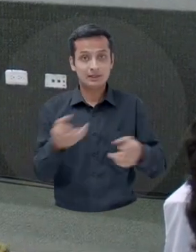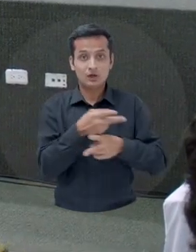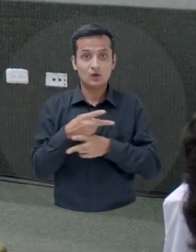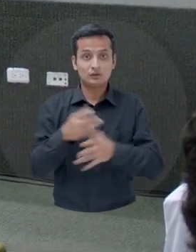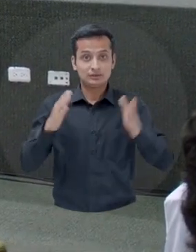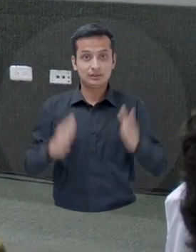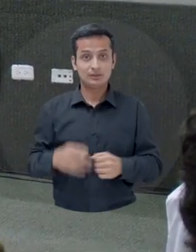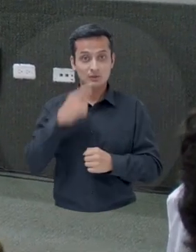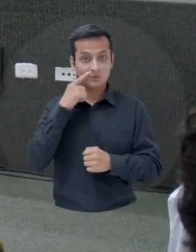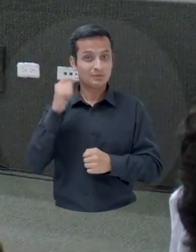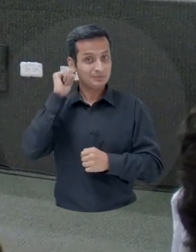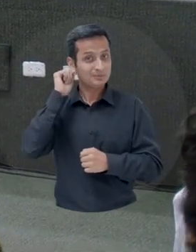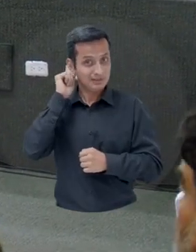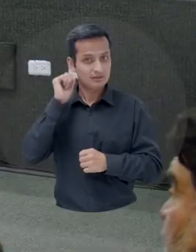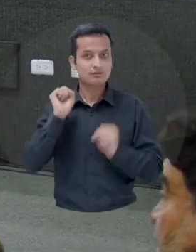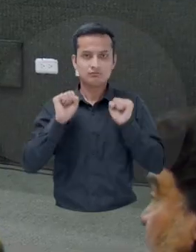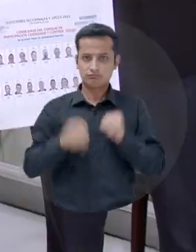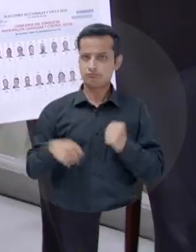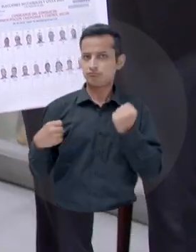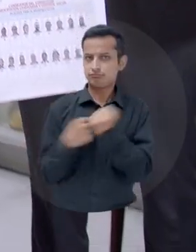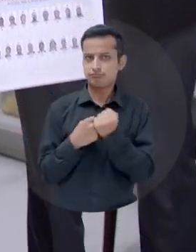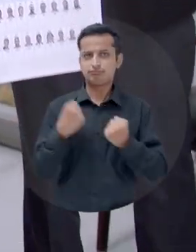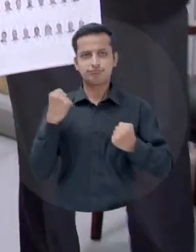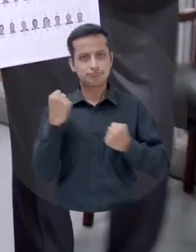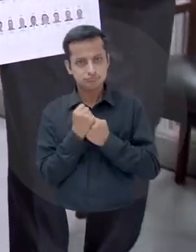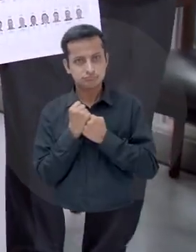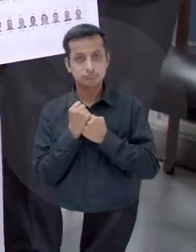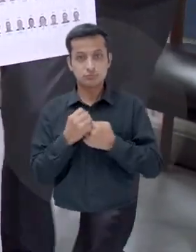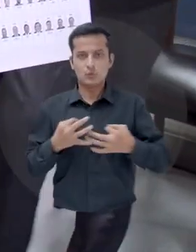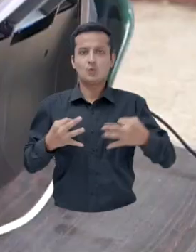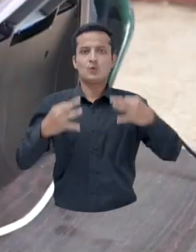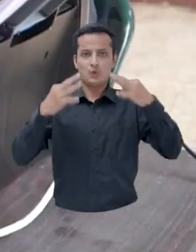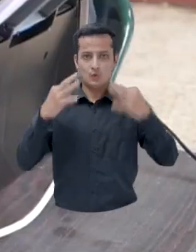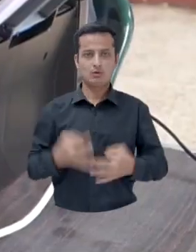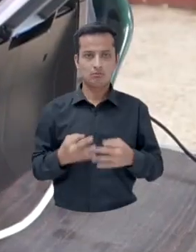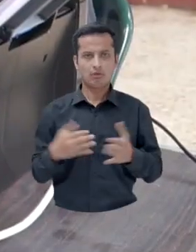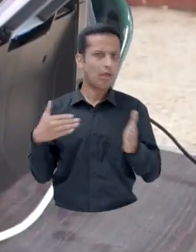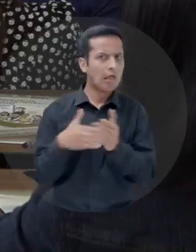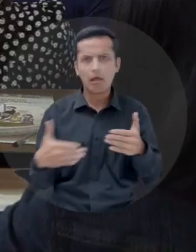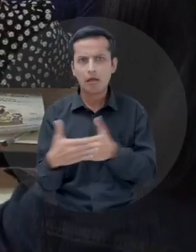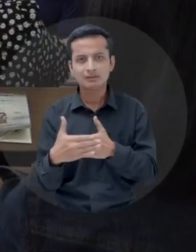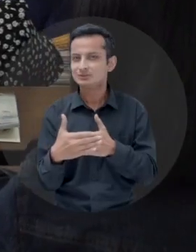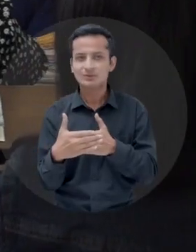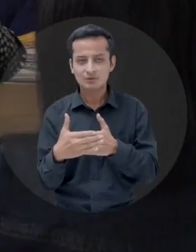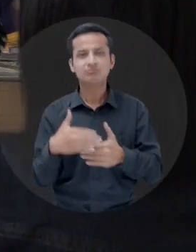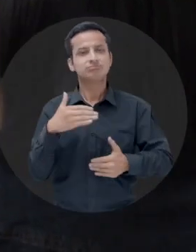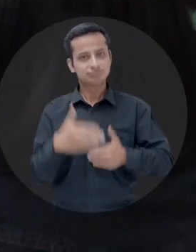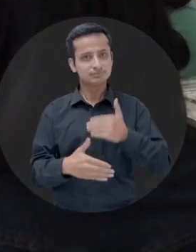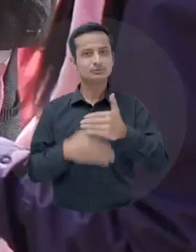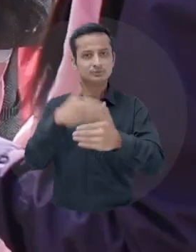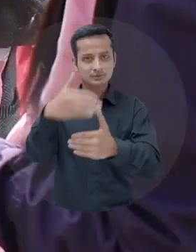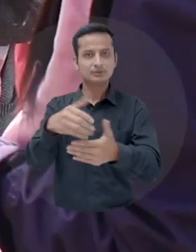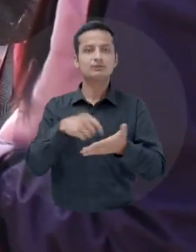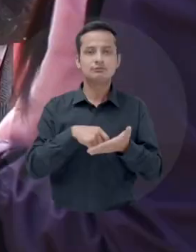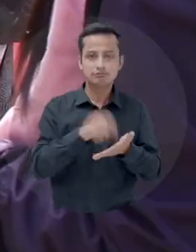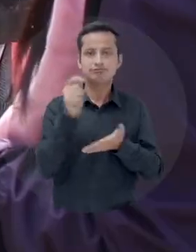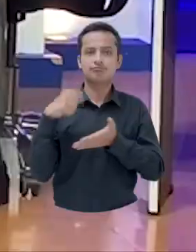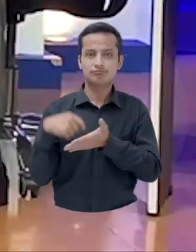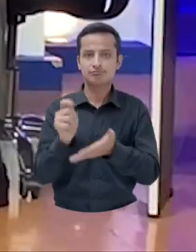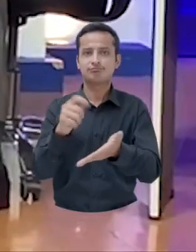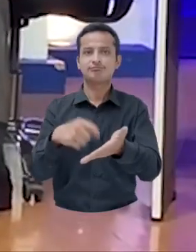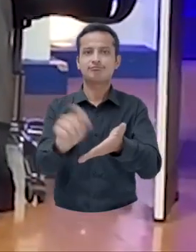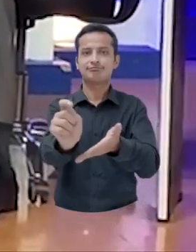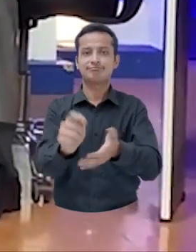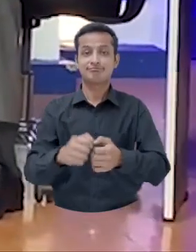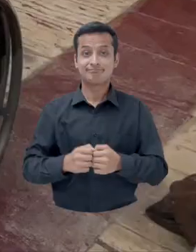mis colegas consejeros y consejeras contribuyeron a que cumplamos sin contratiempos cada una de las fases